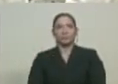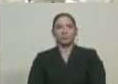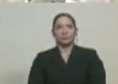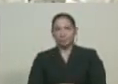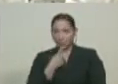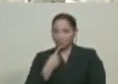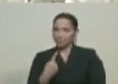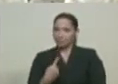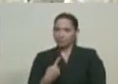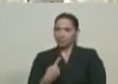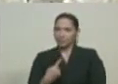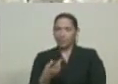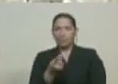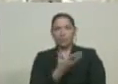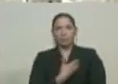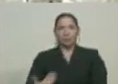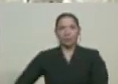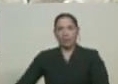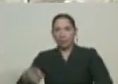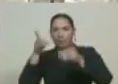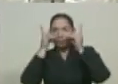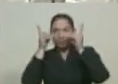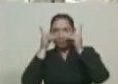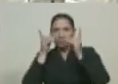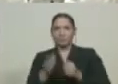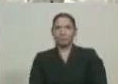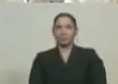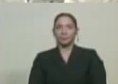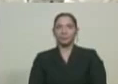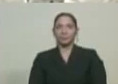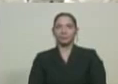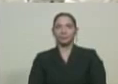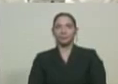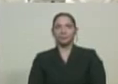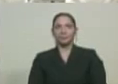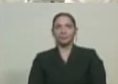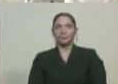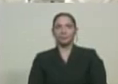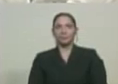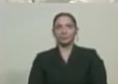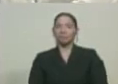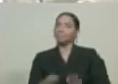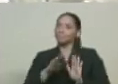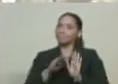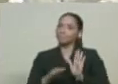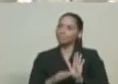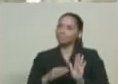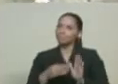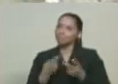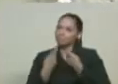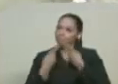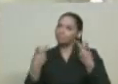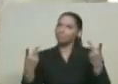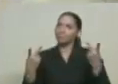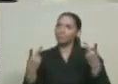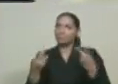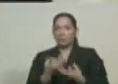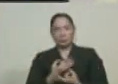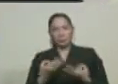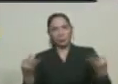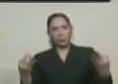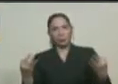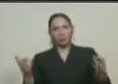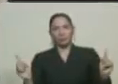ustedes las declaraciones de la vicepresidenta ejecutiva de la República, Delcy Rodríguez, dando cuenta precisamente del arranque exitoso de la